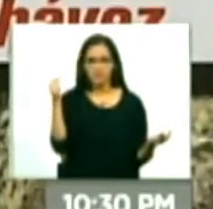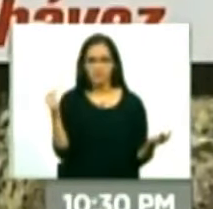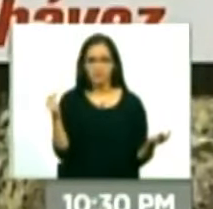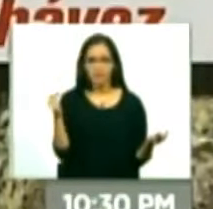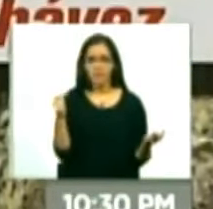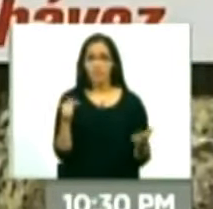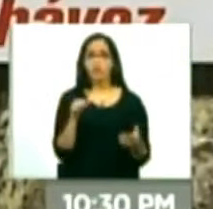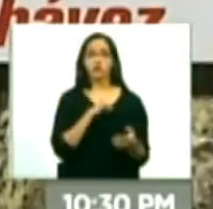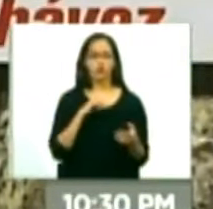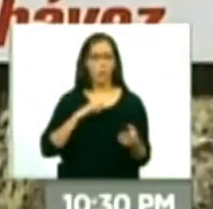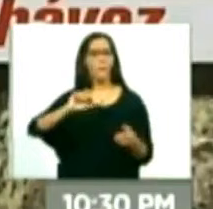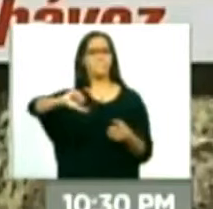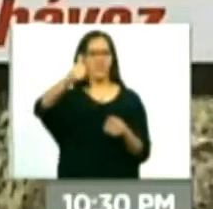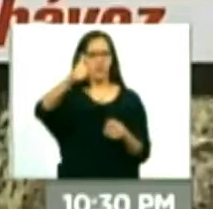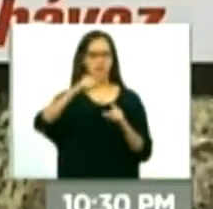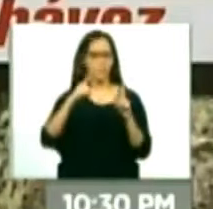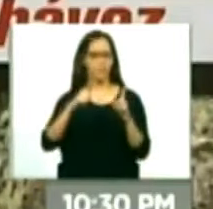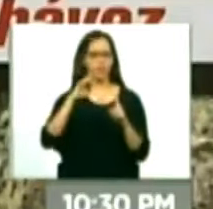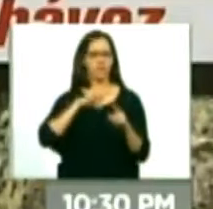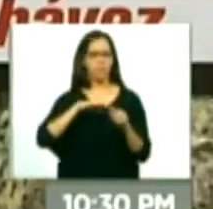Somos mayoría, pero estamos en desventaja.